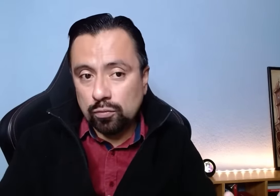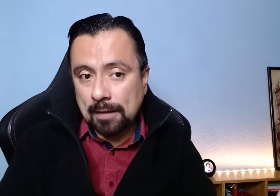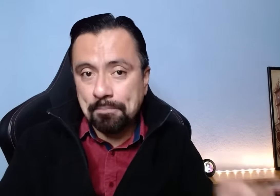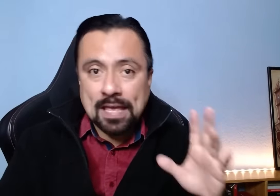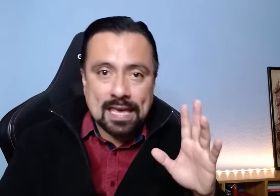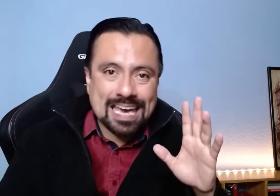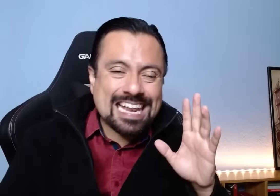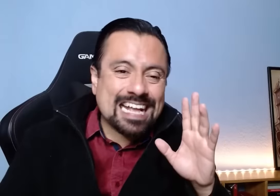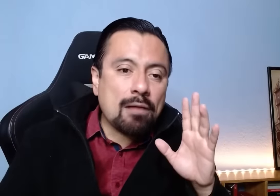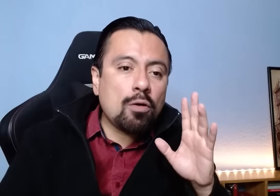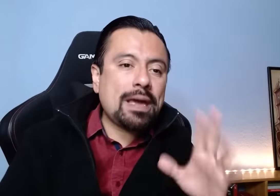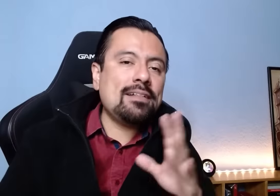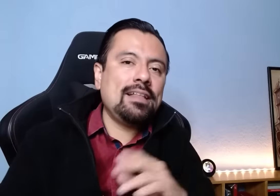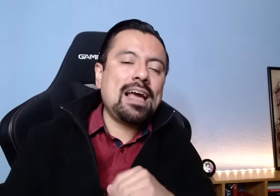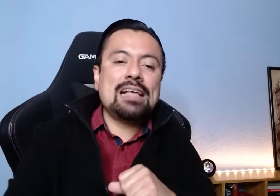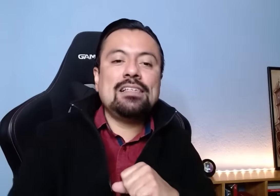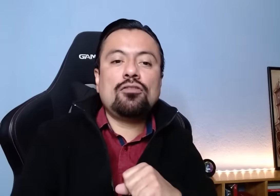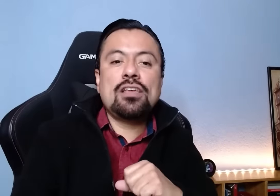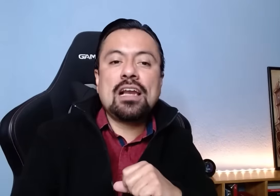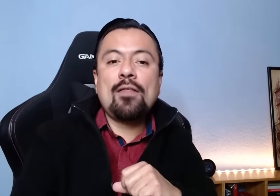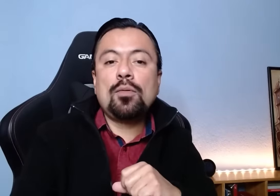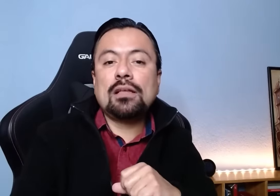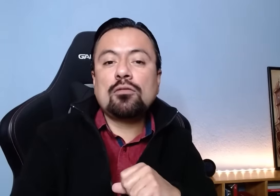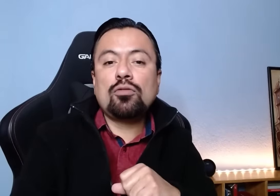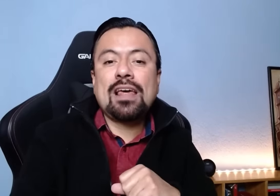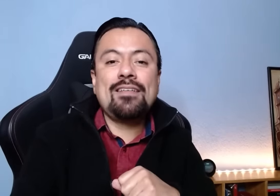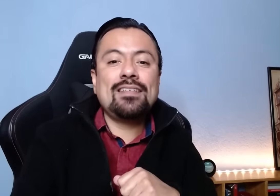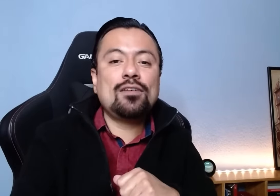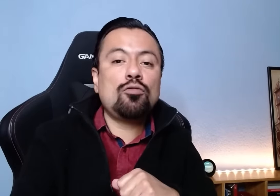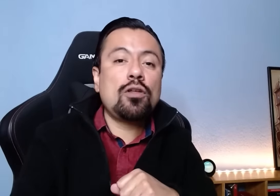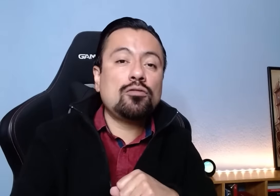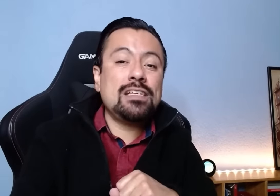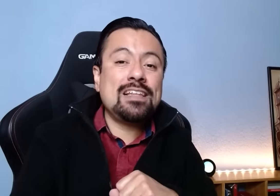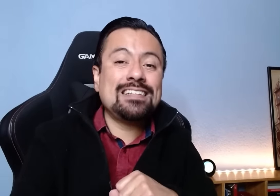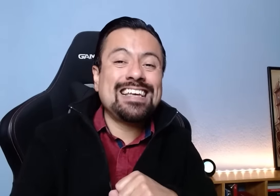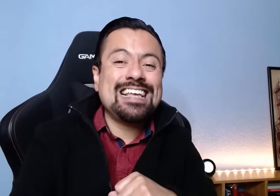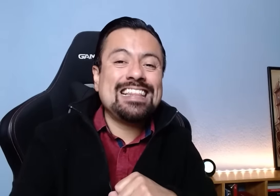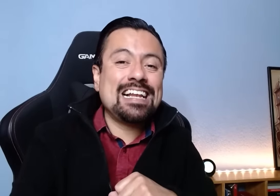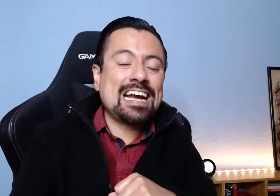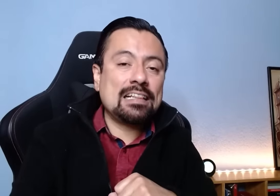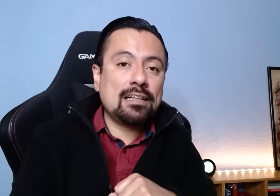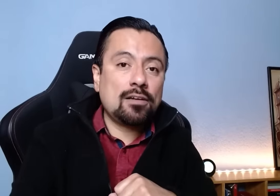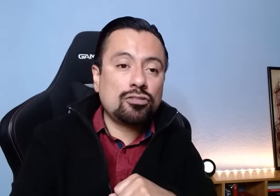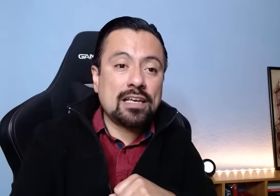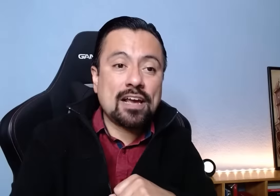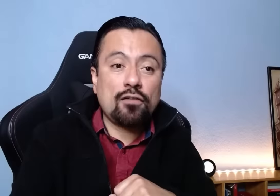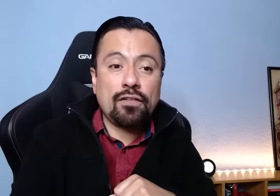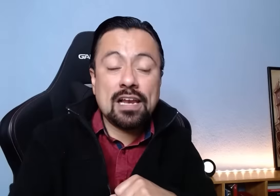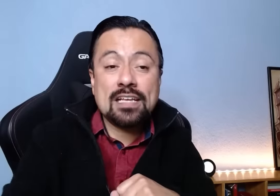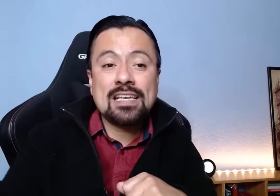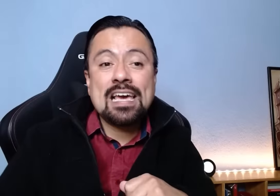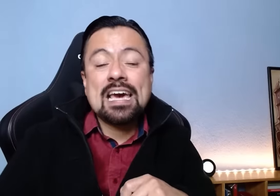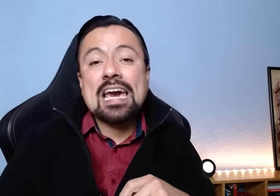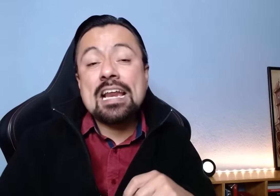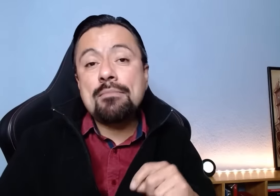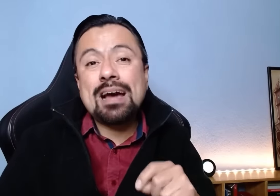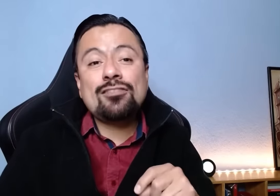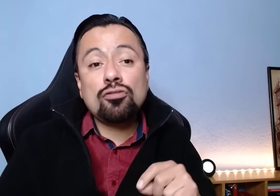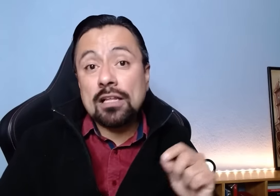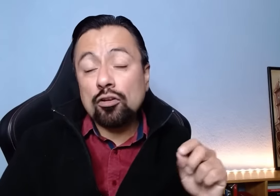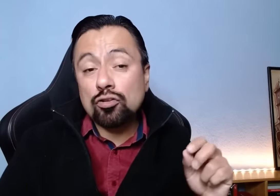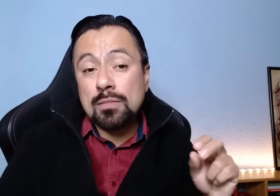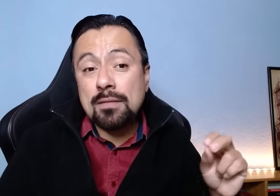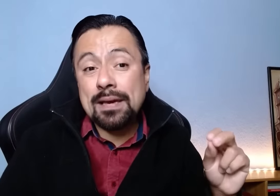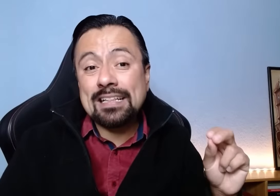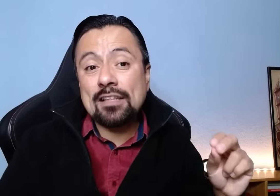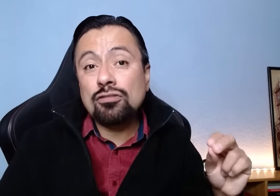se nos imputa. El Cabo 20 ha sido señalado por las autoridades de ser uno de los líderes del cártel de los Arellano Félix. En